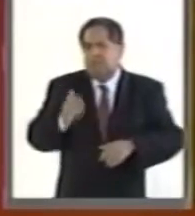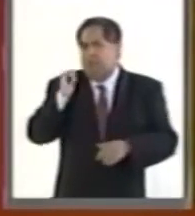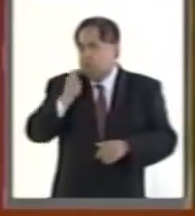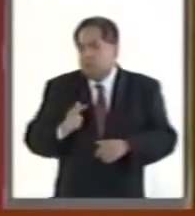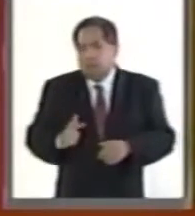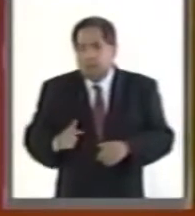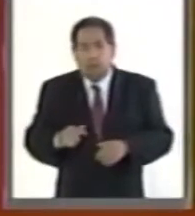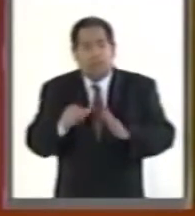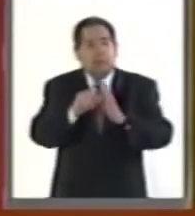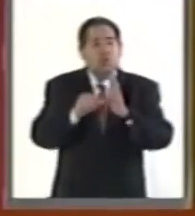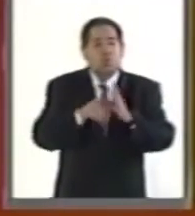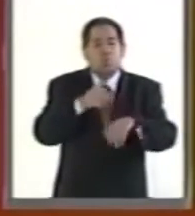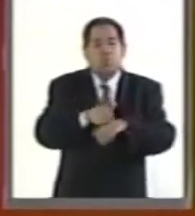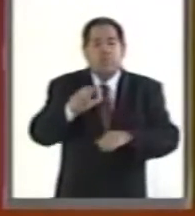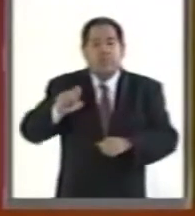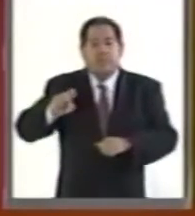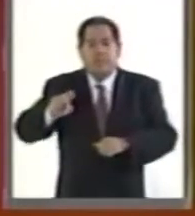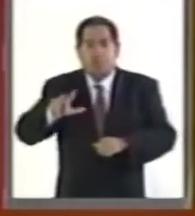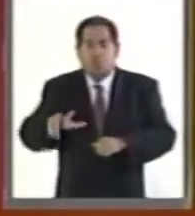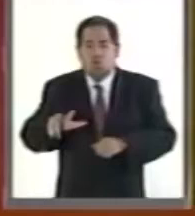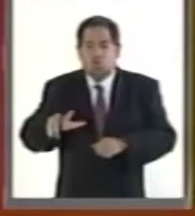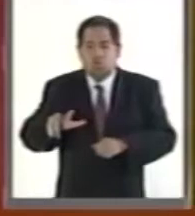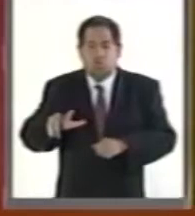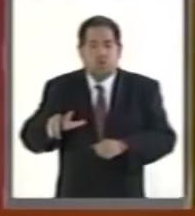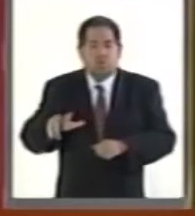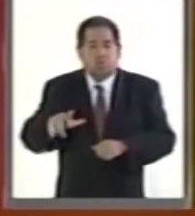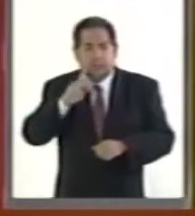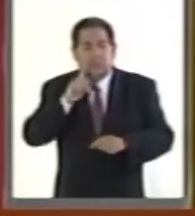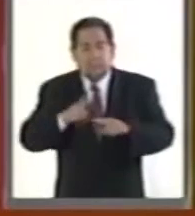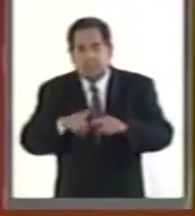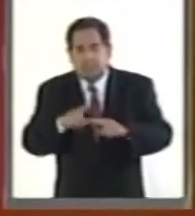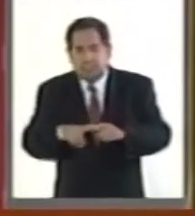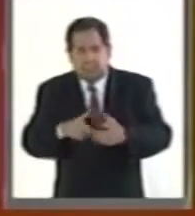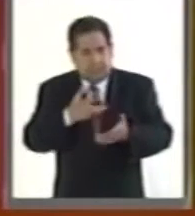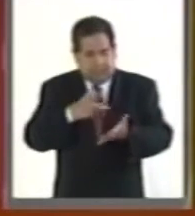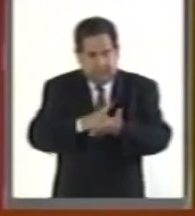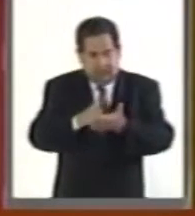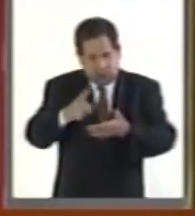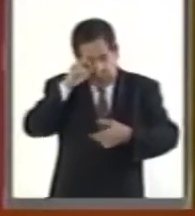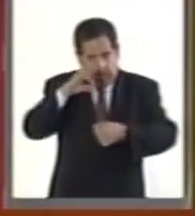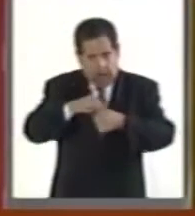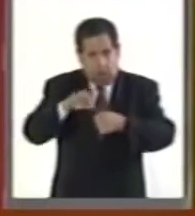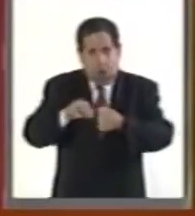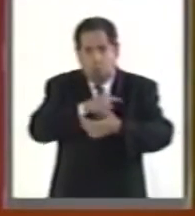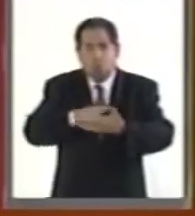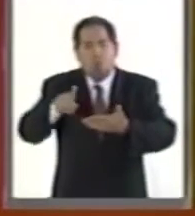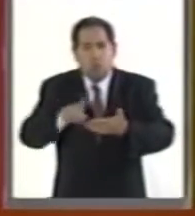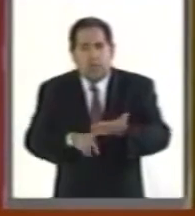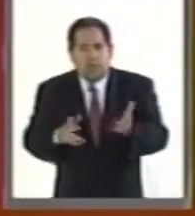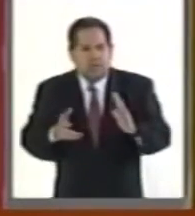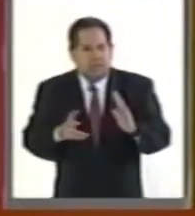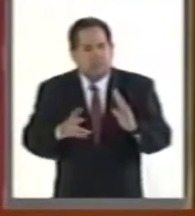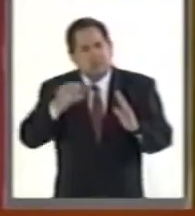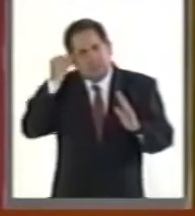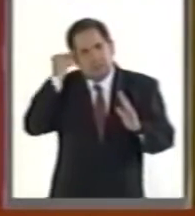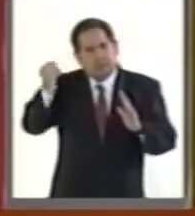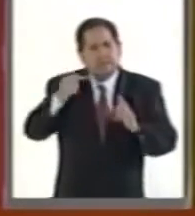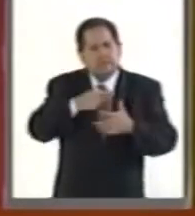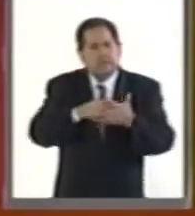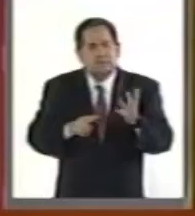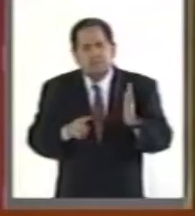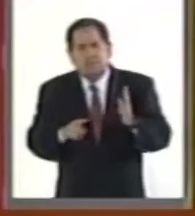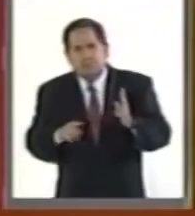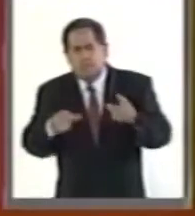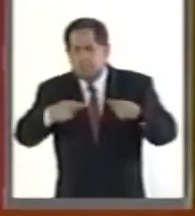del artículo 38, salvo el derecho a votar, los derechos o prerrogativas de